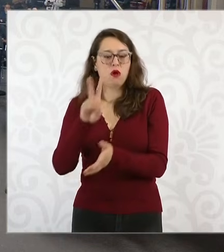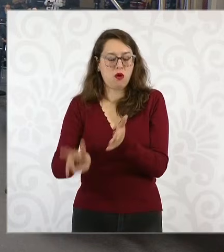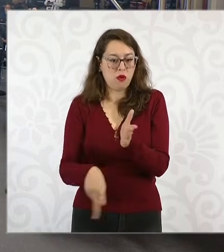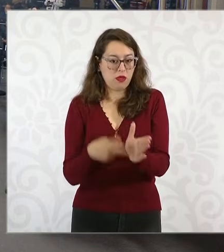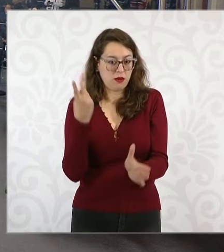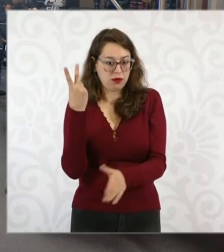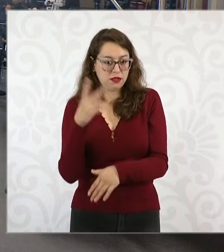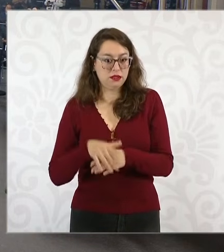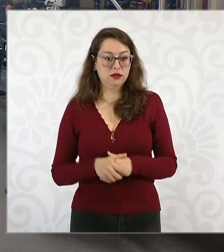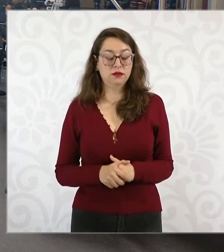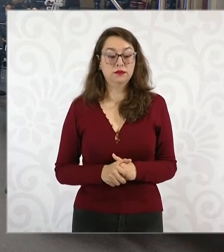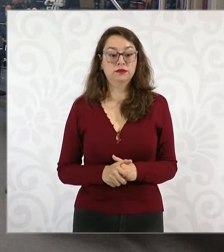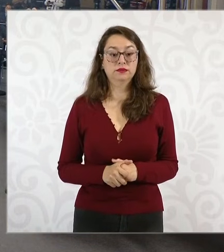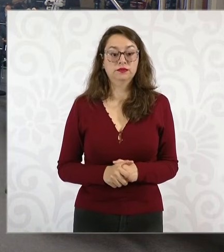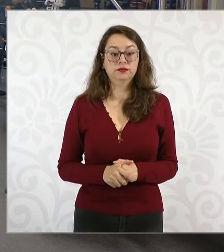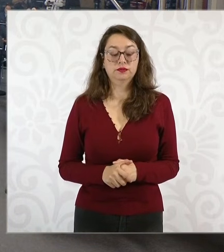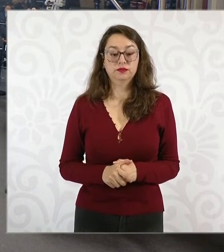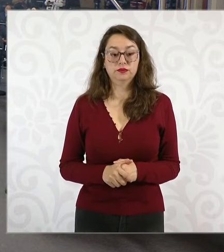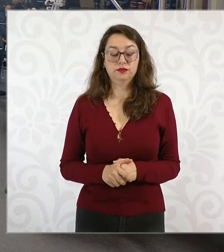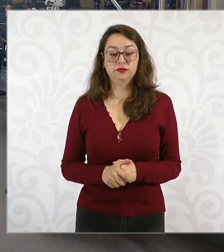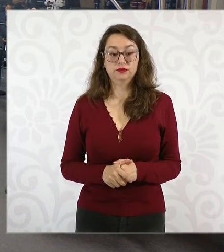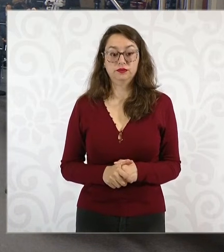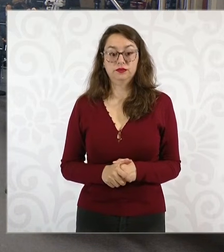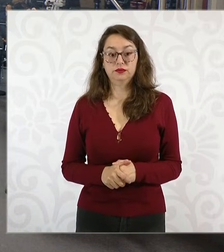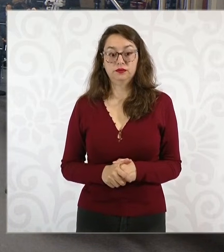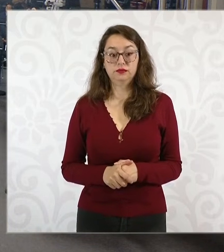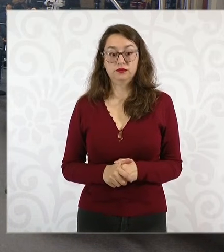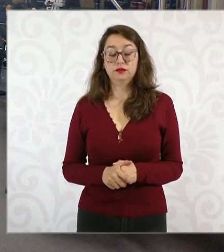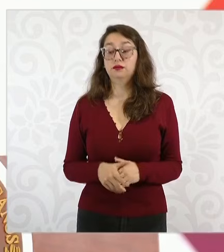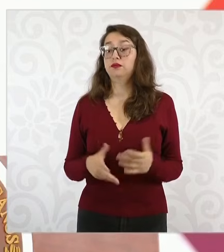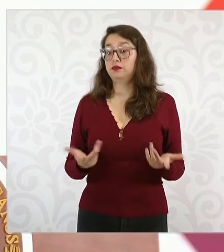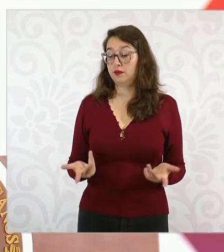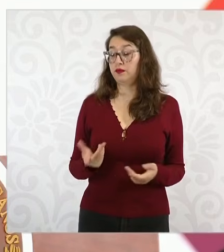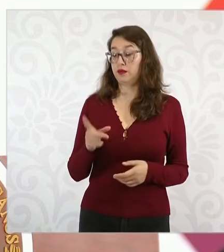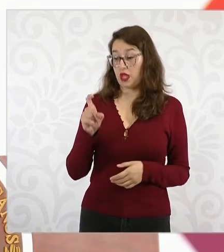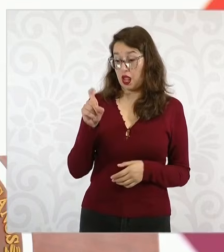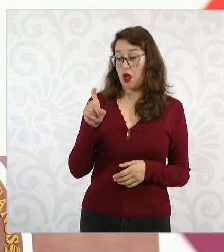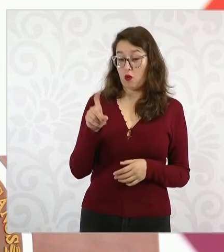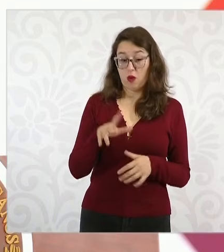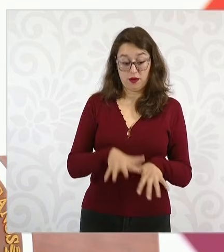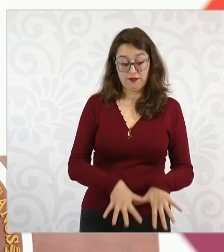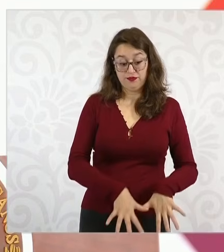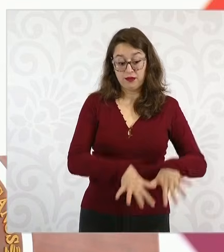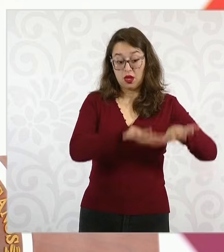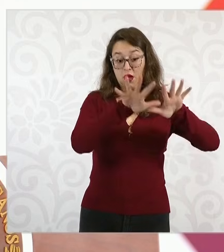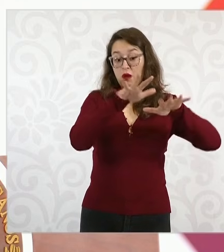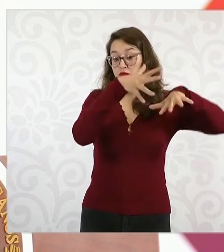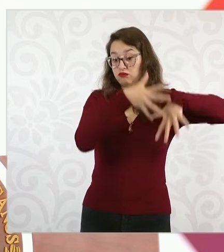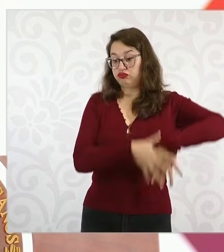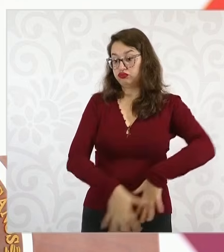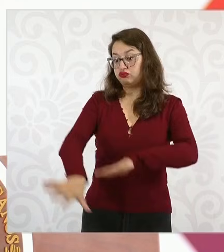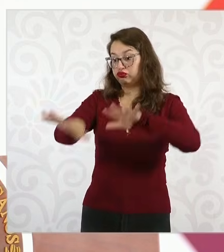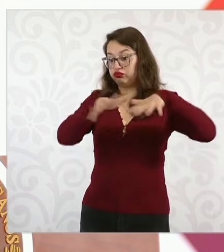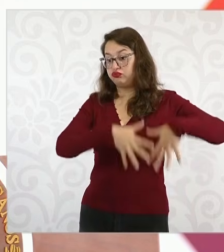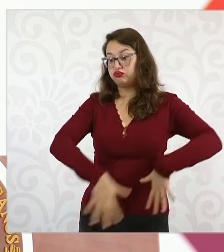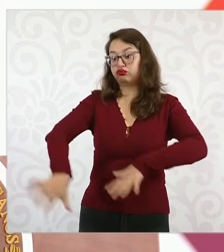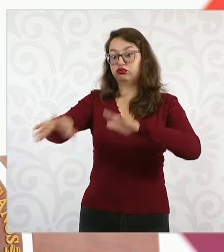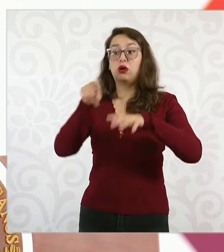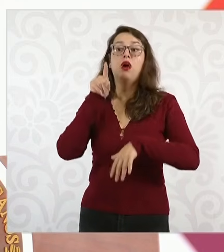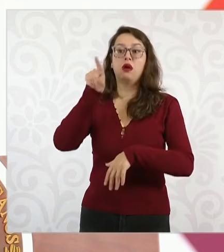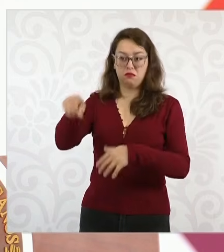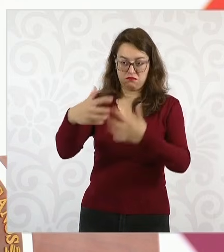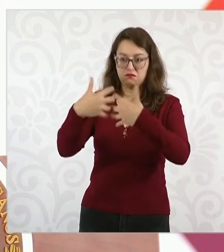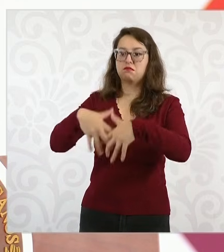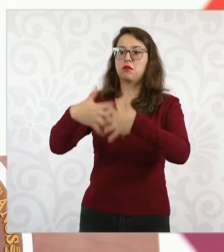humano. La mayor parte de esta agua va a una planta de tratamiento que es la de Atotonilco